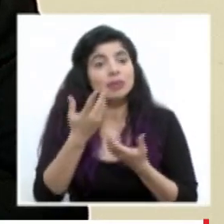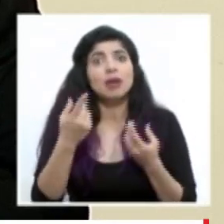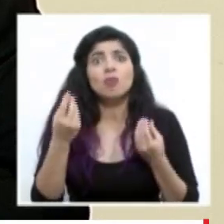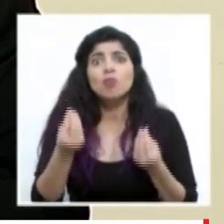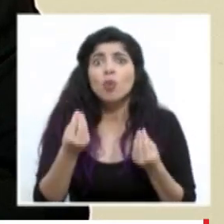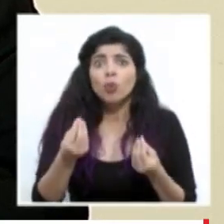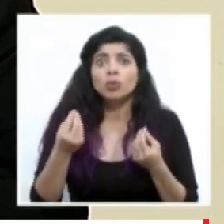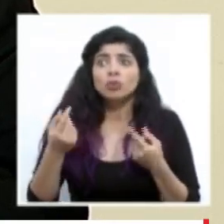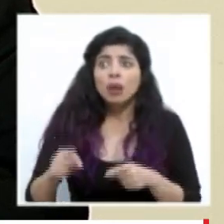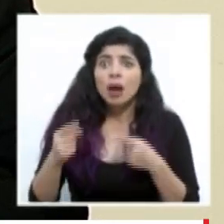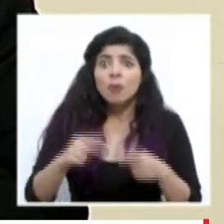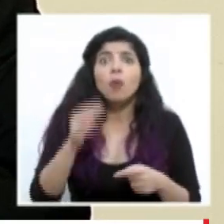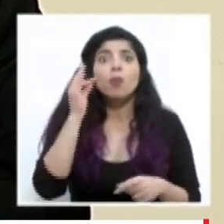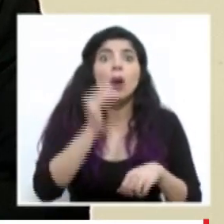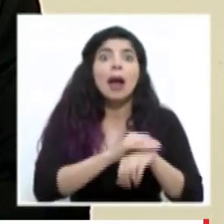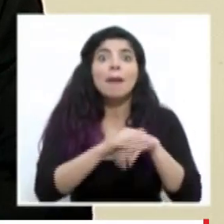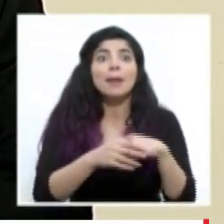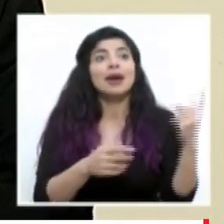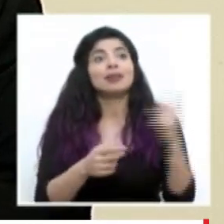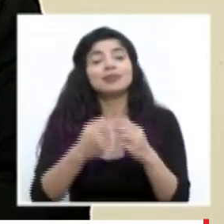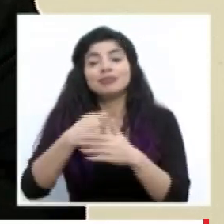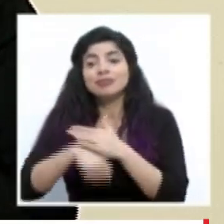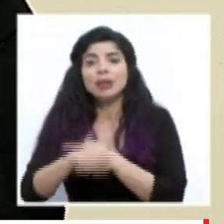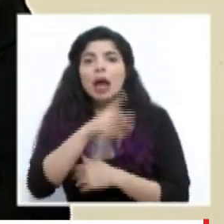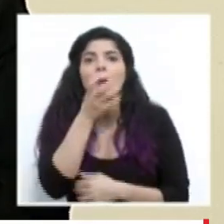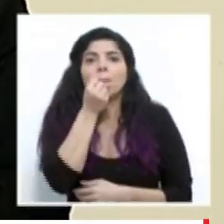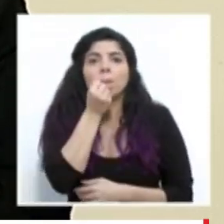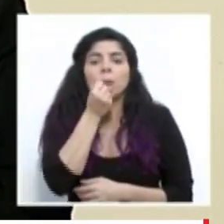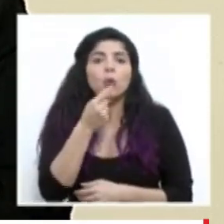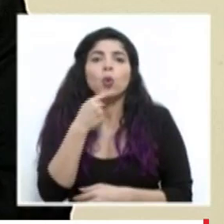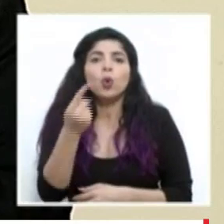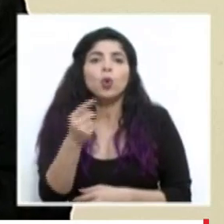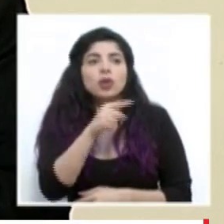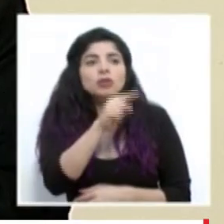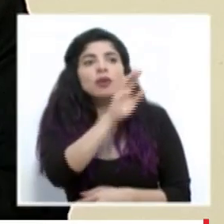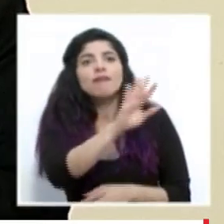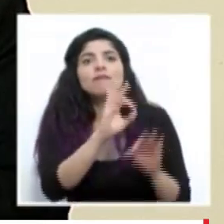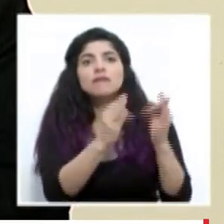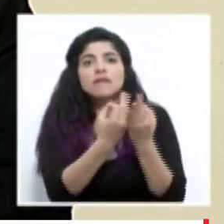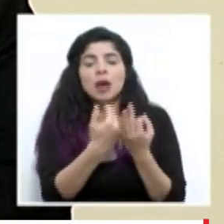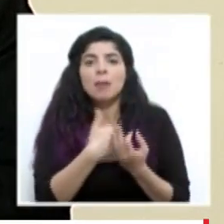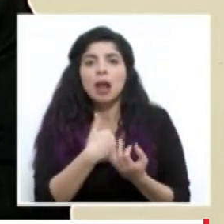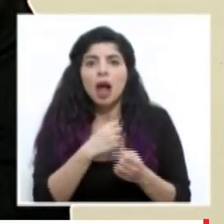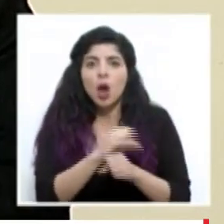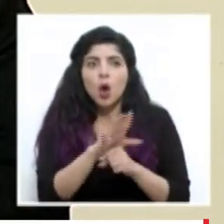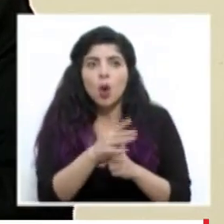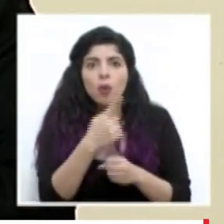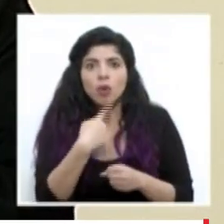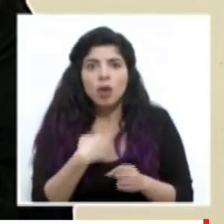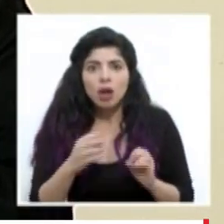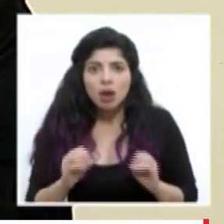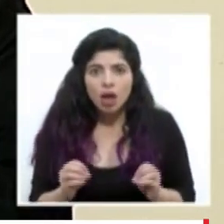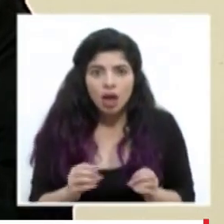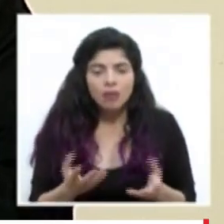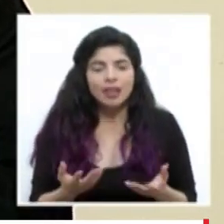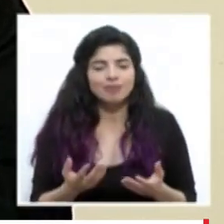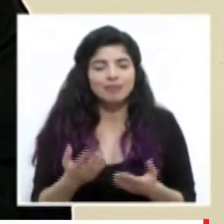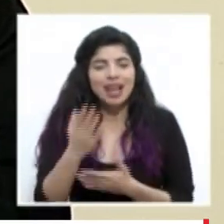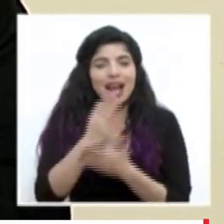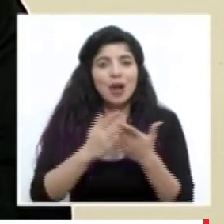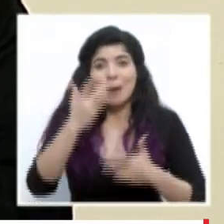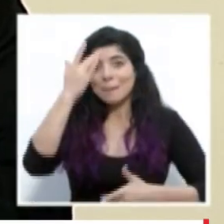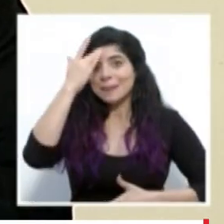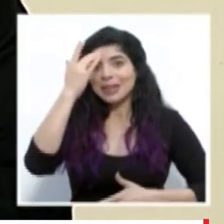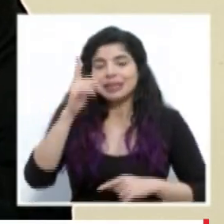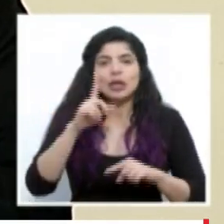mucho con embarazadas que no dicen que algún familiar tenía COVID. Hay pacientes en los que no se